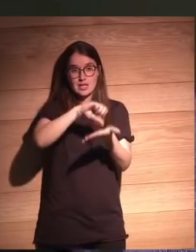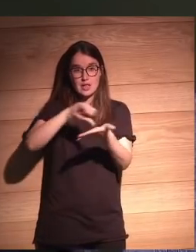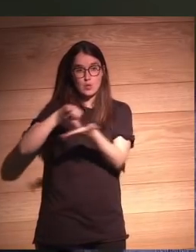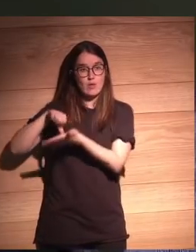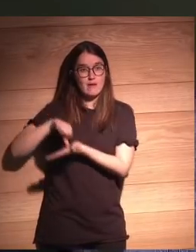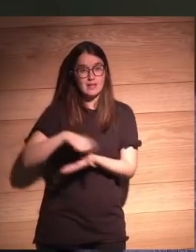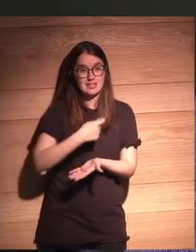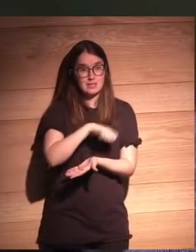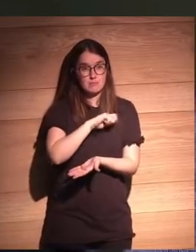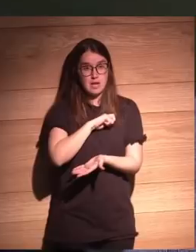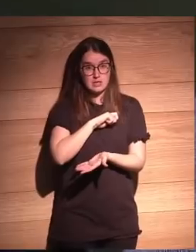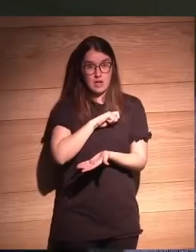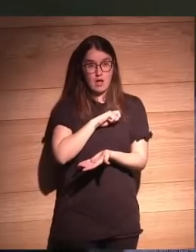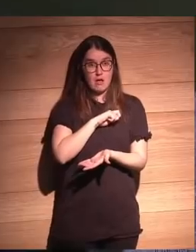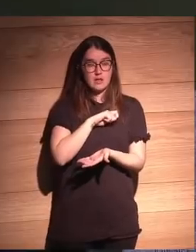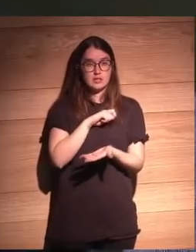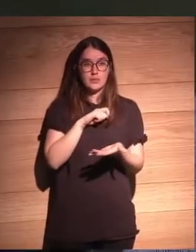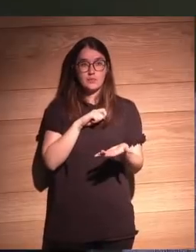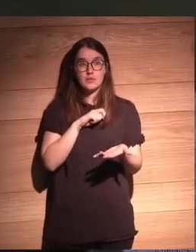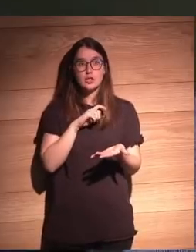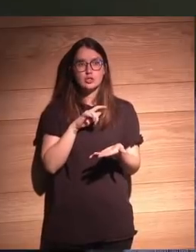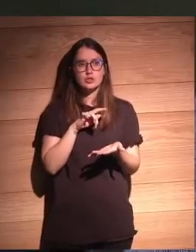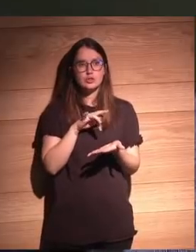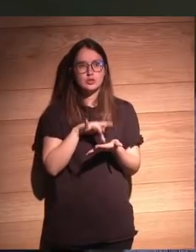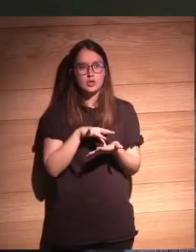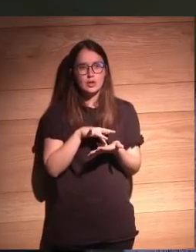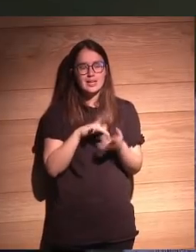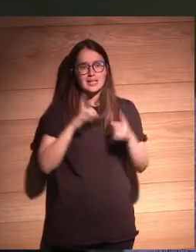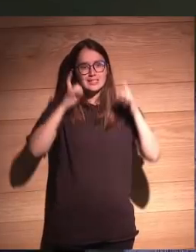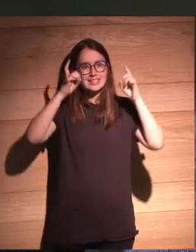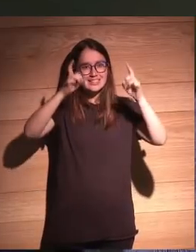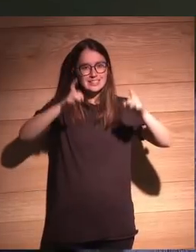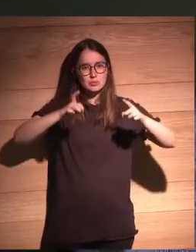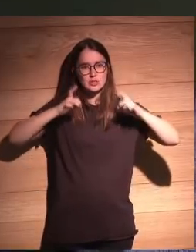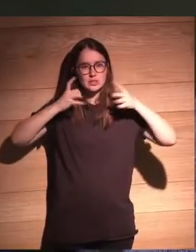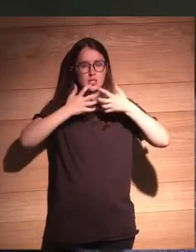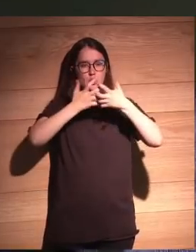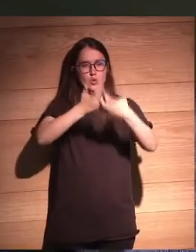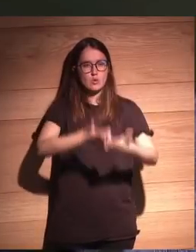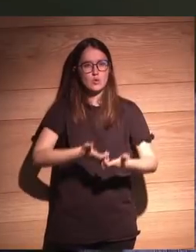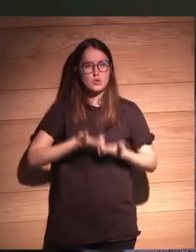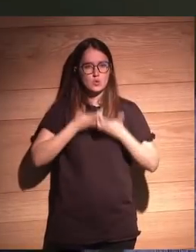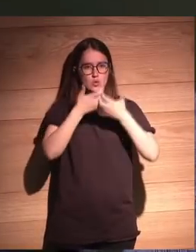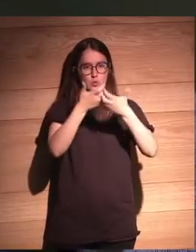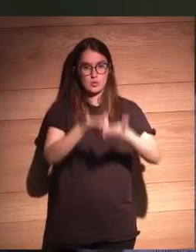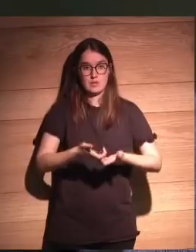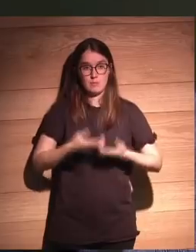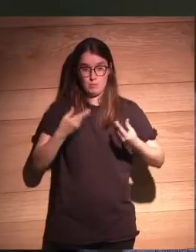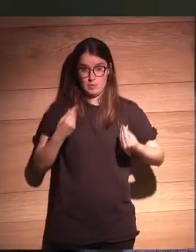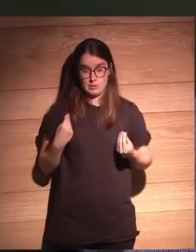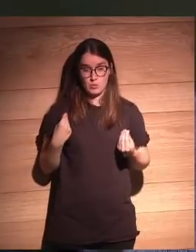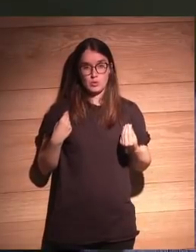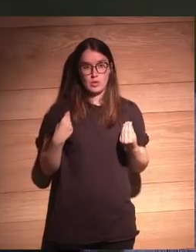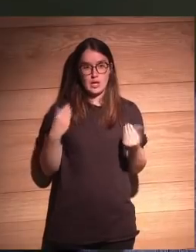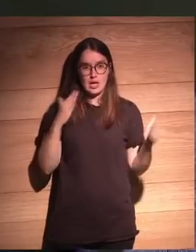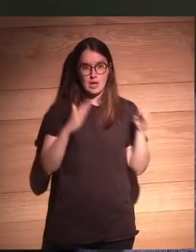los ensanches, y llevamos intentando establecer esa batalla desde ese momento y